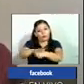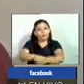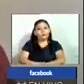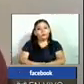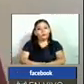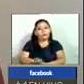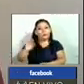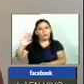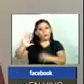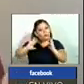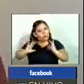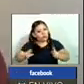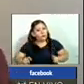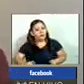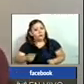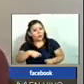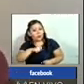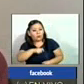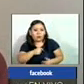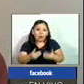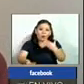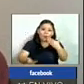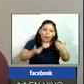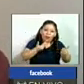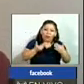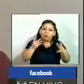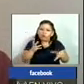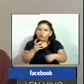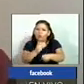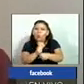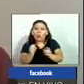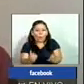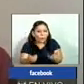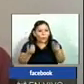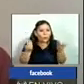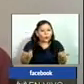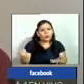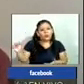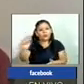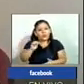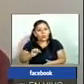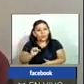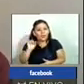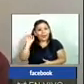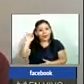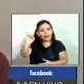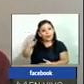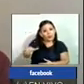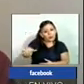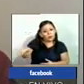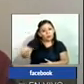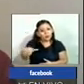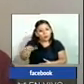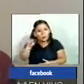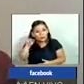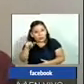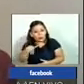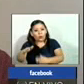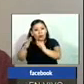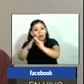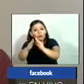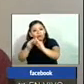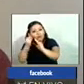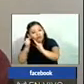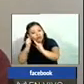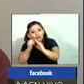el gobierno hoy dio sus conclusiones de por qué se dio esta tragedia específicamente en los asilos